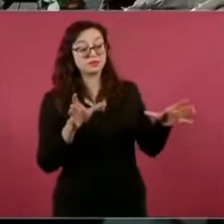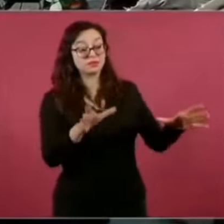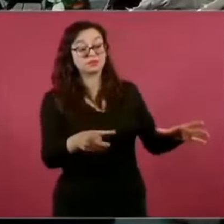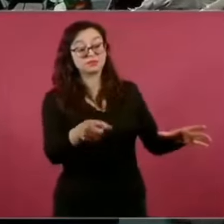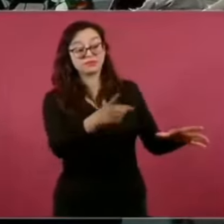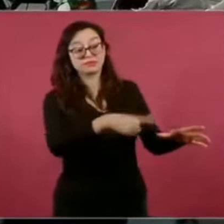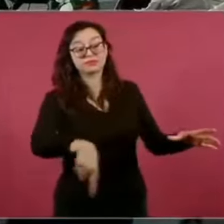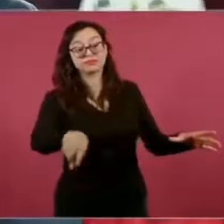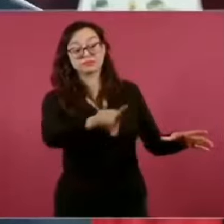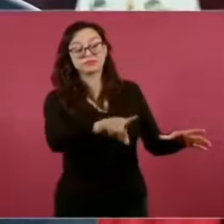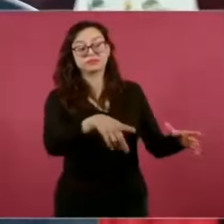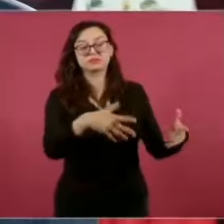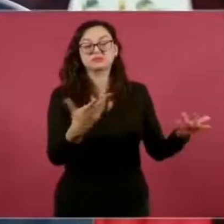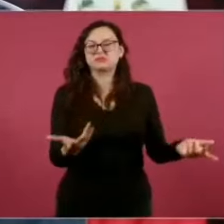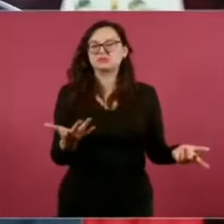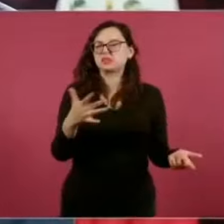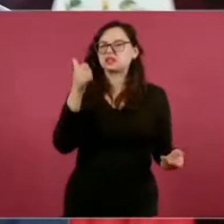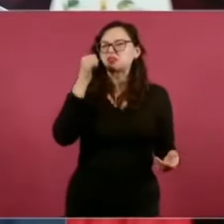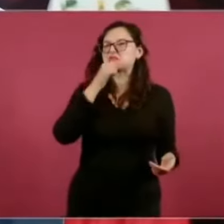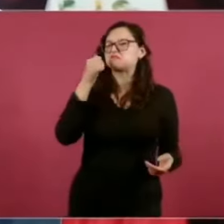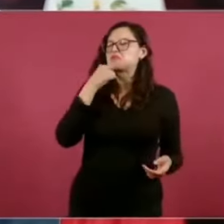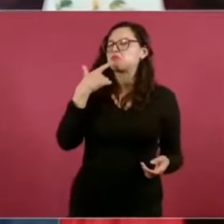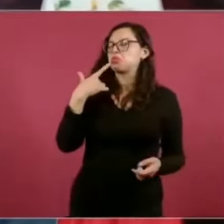los invasores